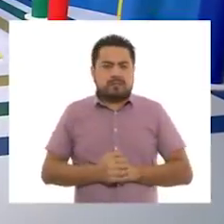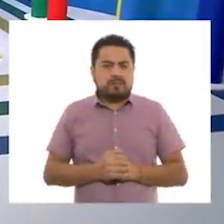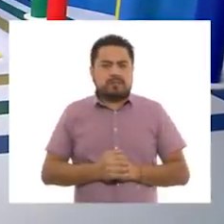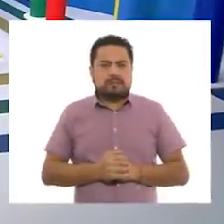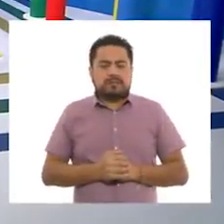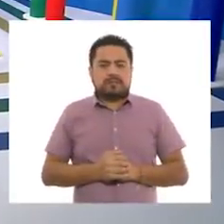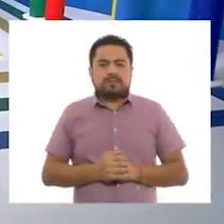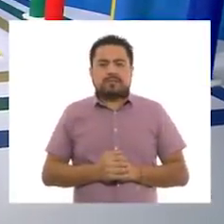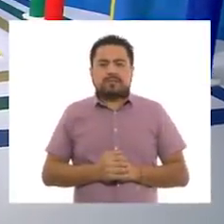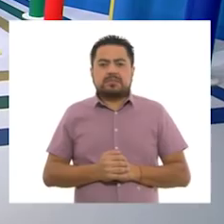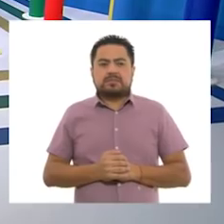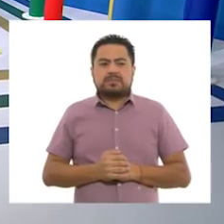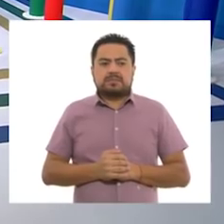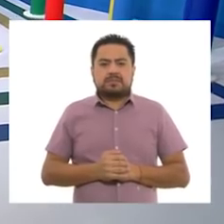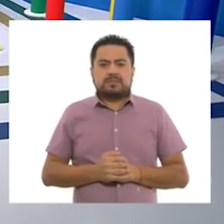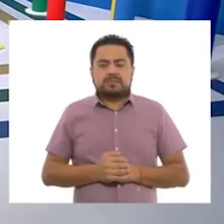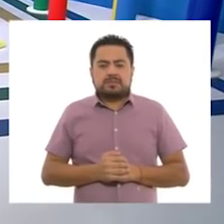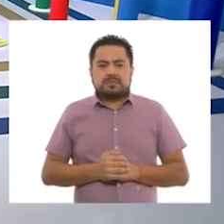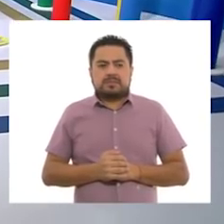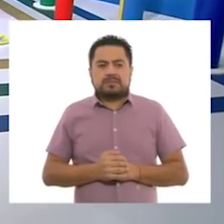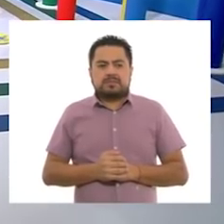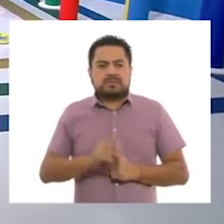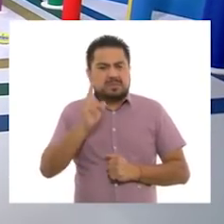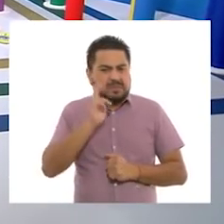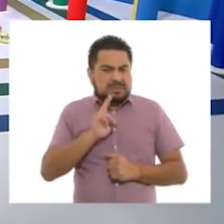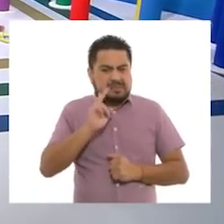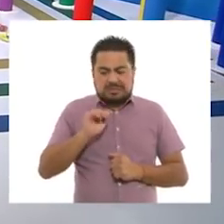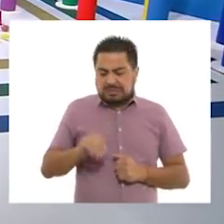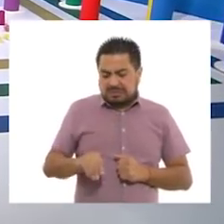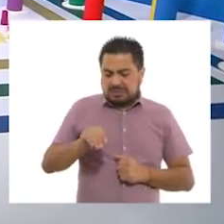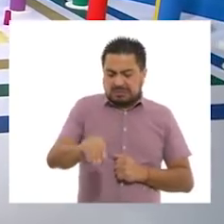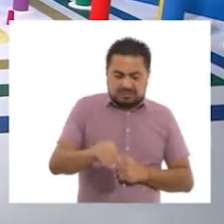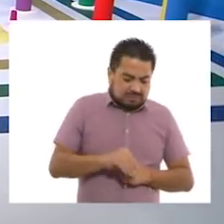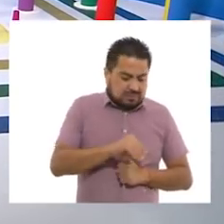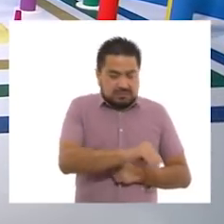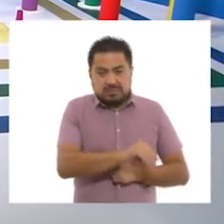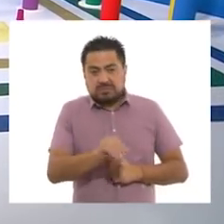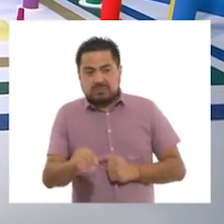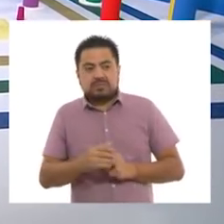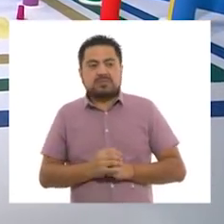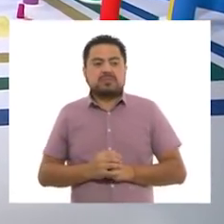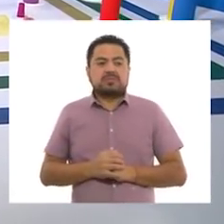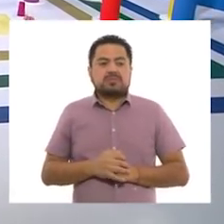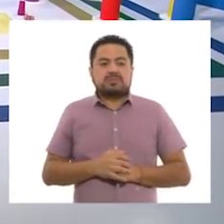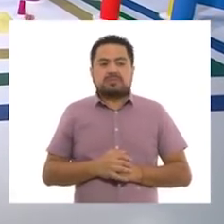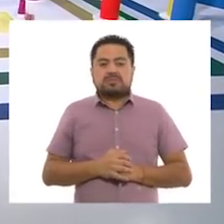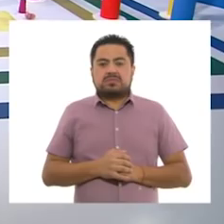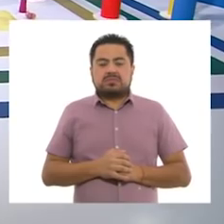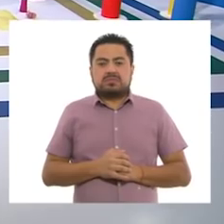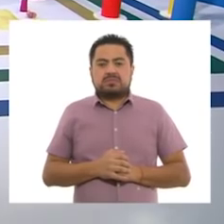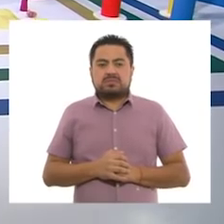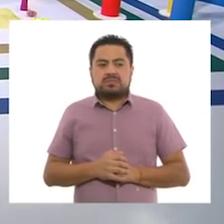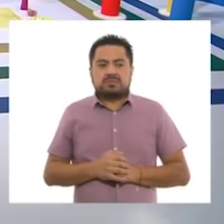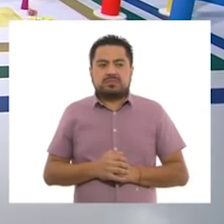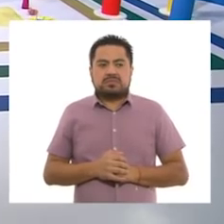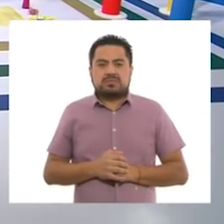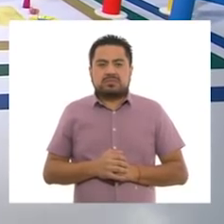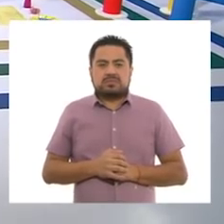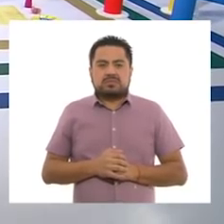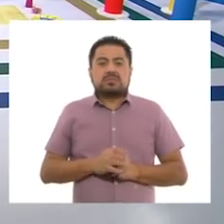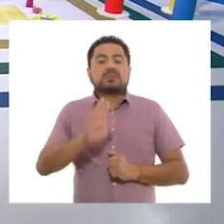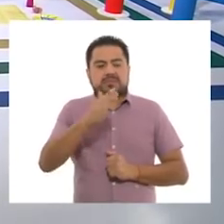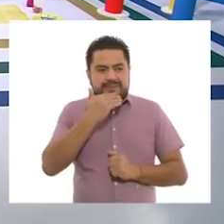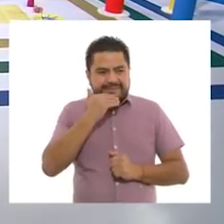pondría uno aquí, otro aquí, otro acá, y otro hasta acá, y otro acá, y otro hasta acá. Muy